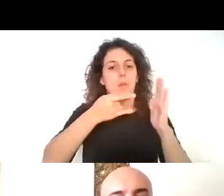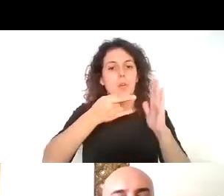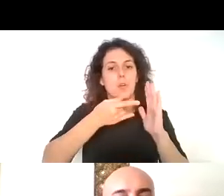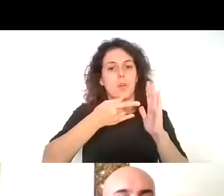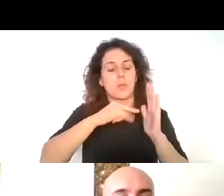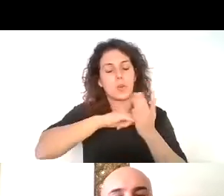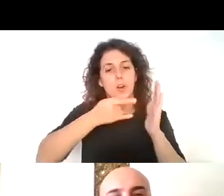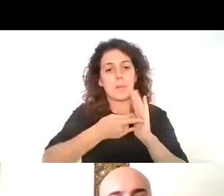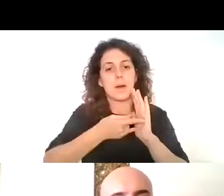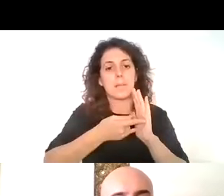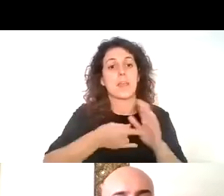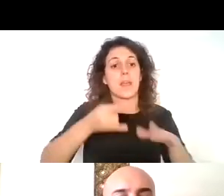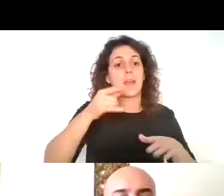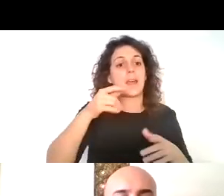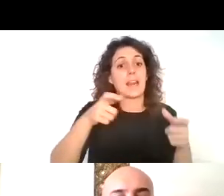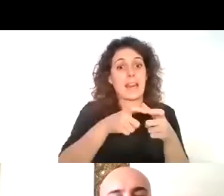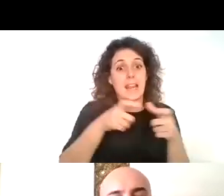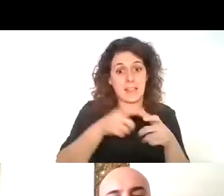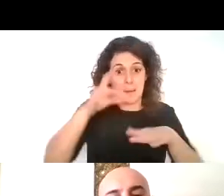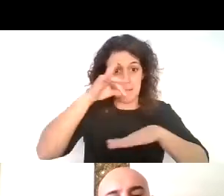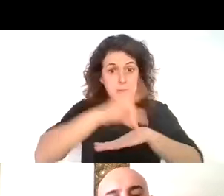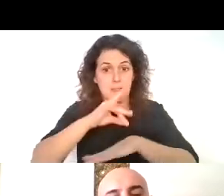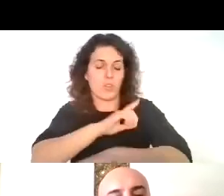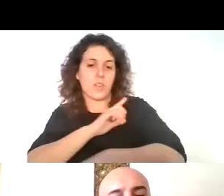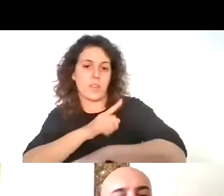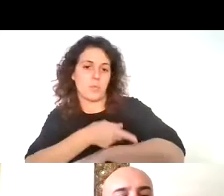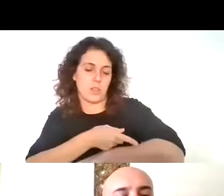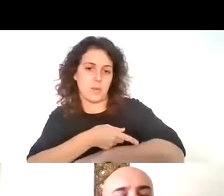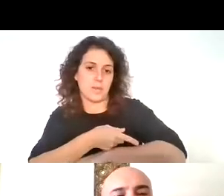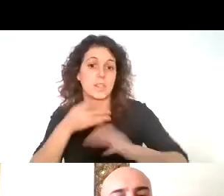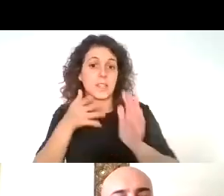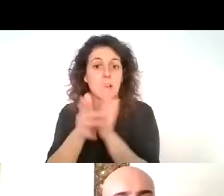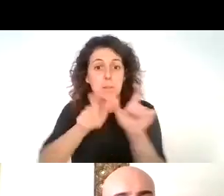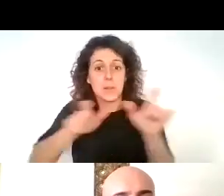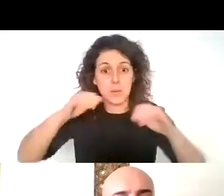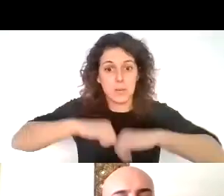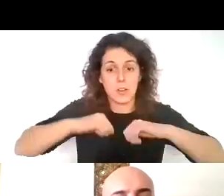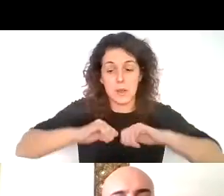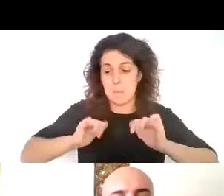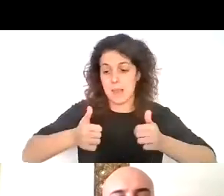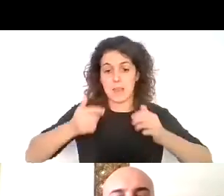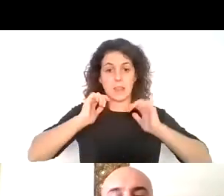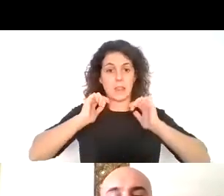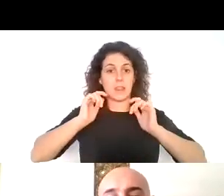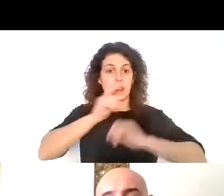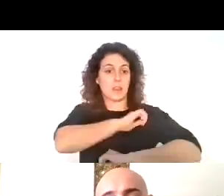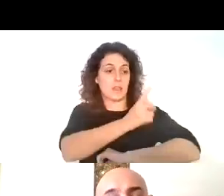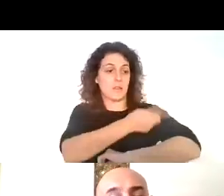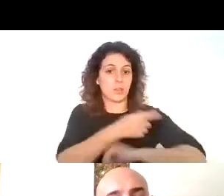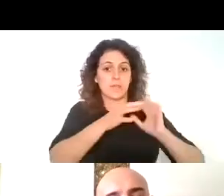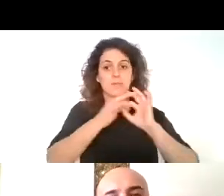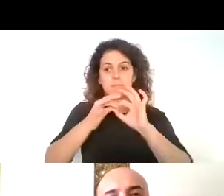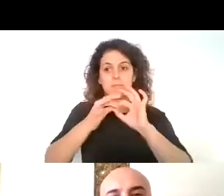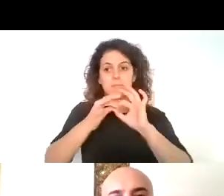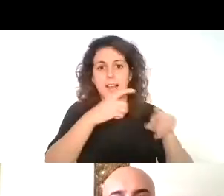Deportiva, es, en síntesis, lograr que las personas mayores entren en una dinámica deportiva acorde a sus particularidades,